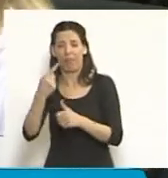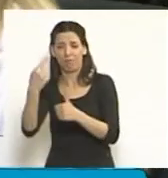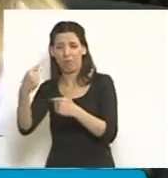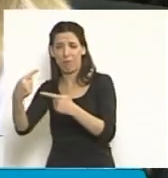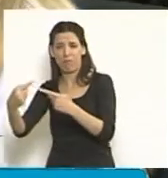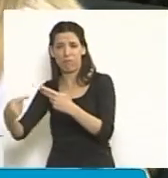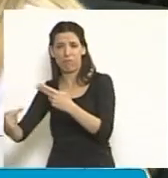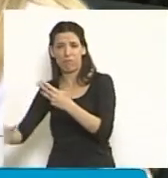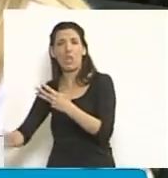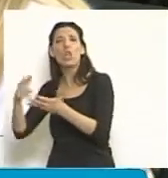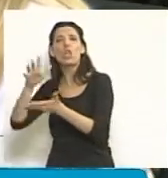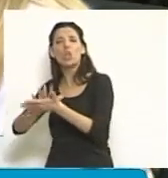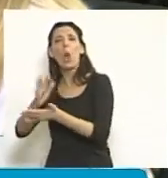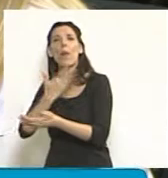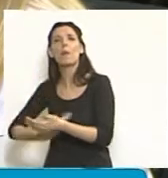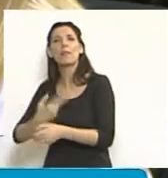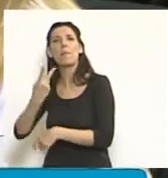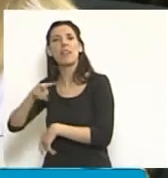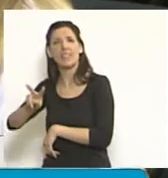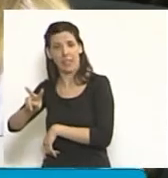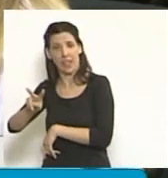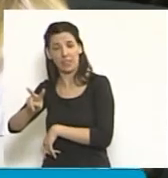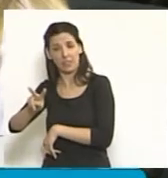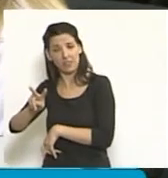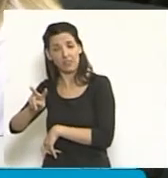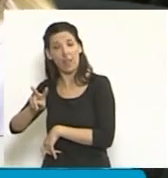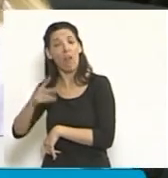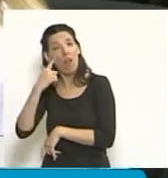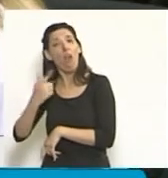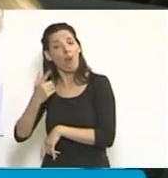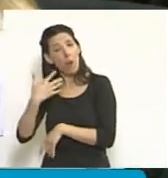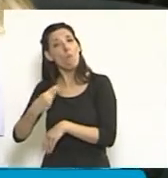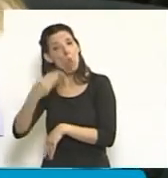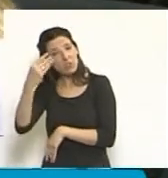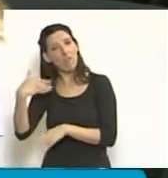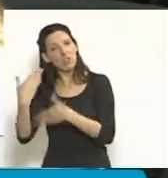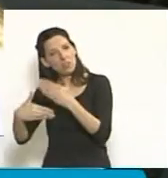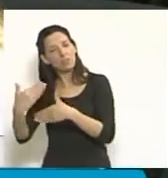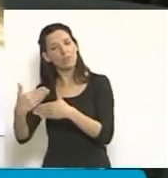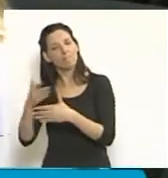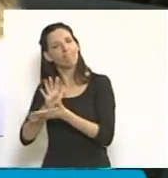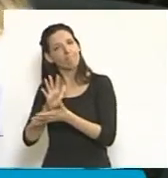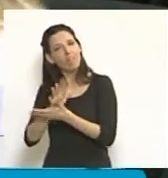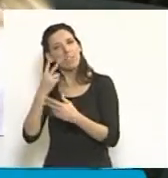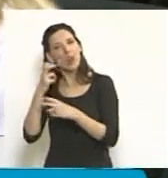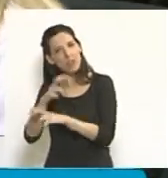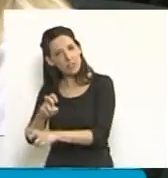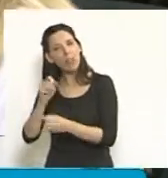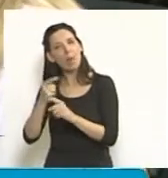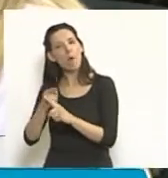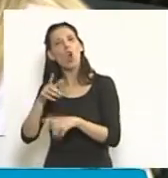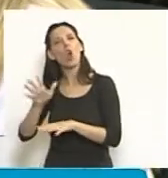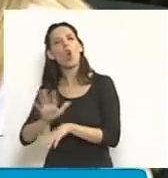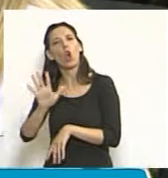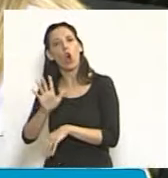múltiples sobre el vicepresidente de la Nación, varias veces procesado, entre otros delitos por corrupción, y en el mismo